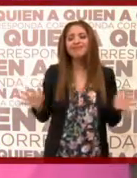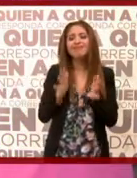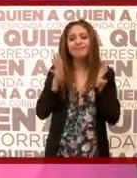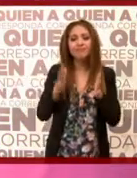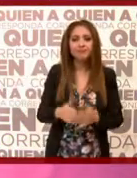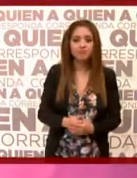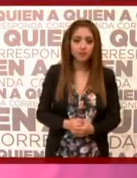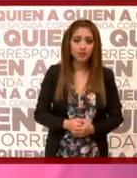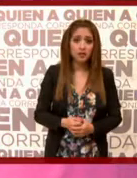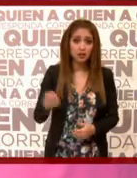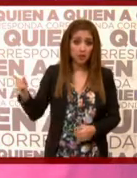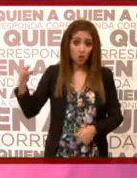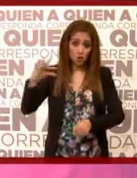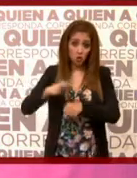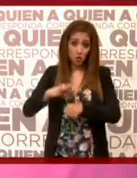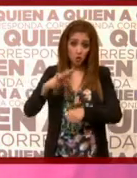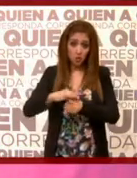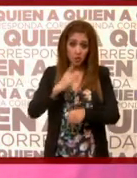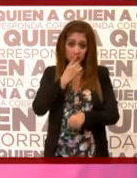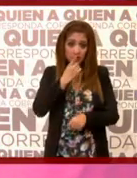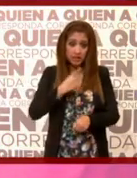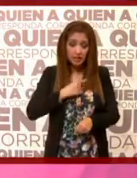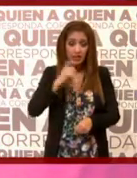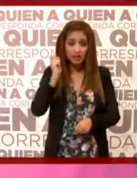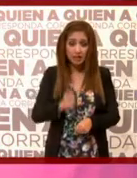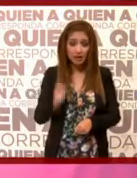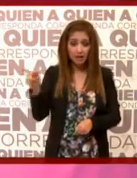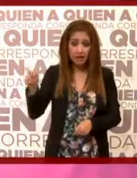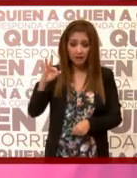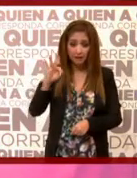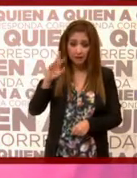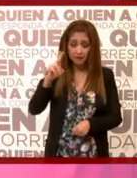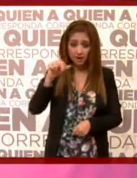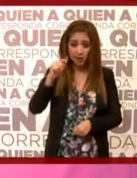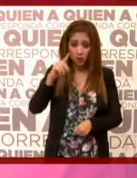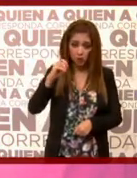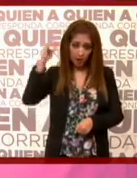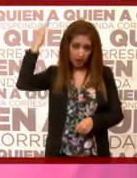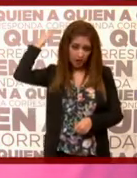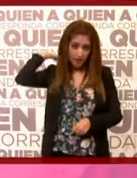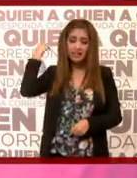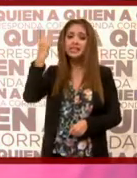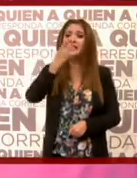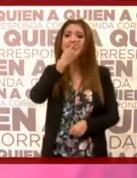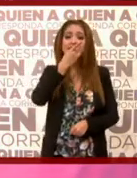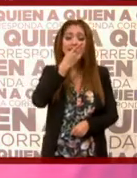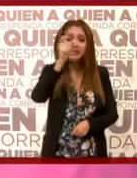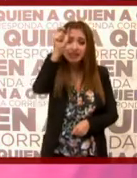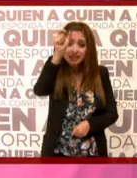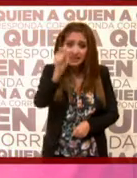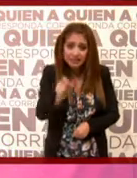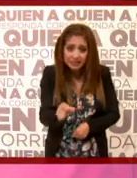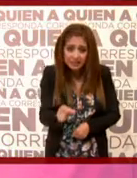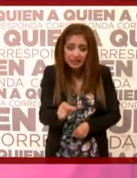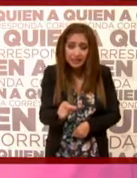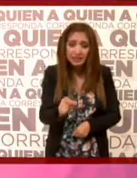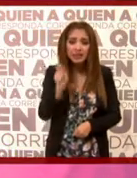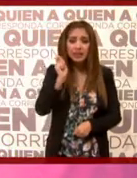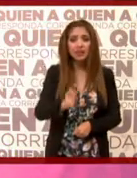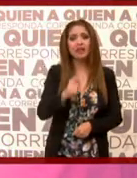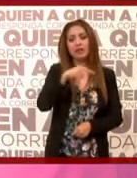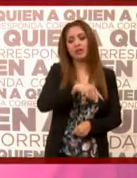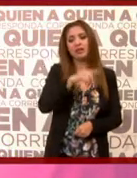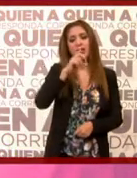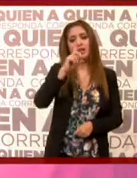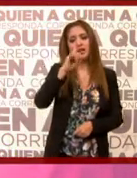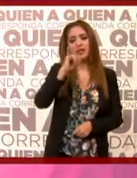doctor Reyes me dijo que pues tenía una fractura muy, muy severa en la columna, que tenía una probable disección